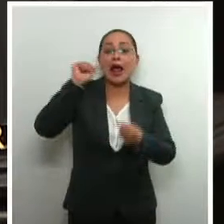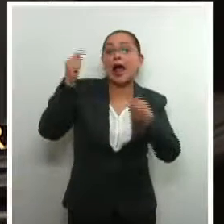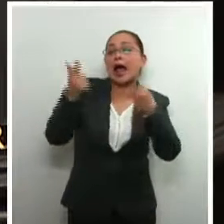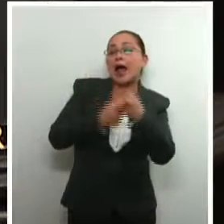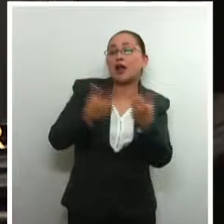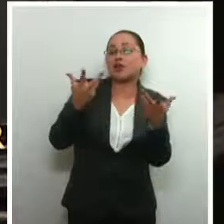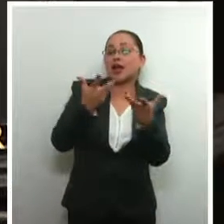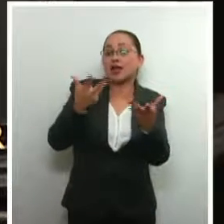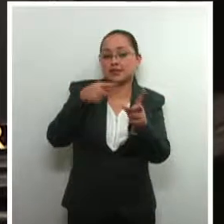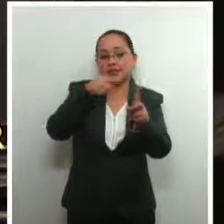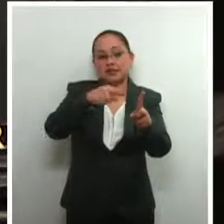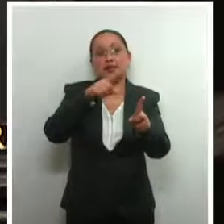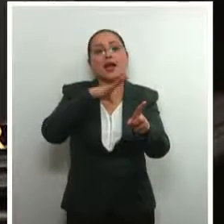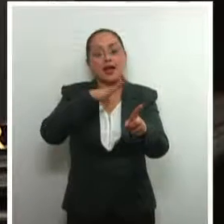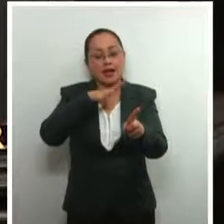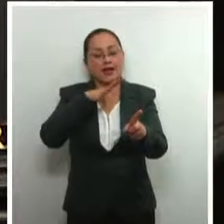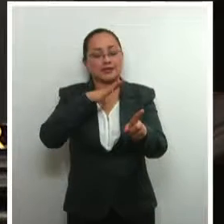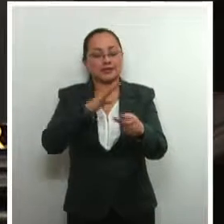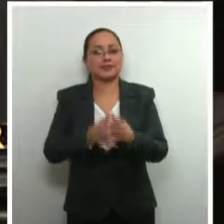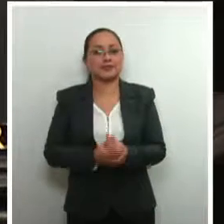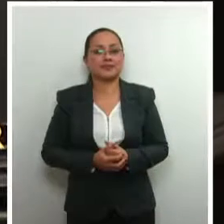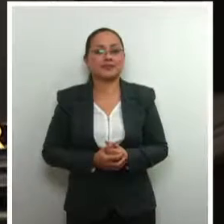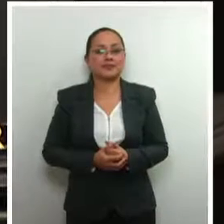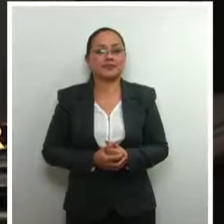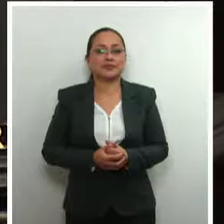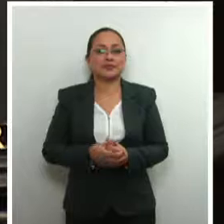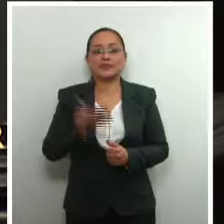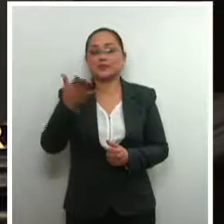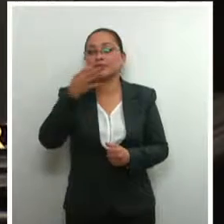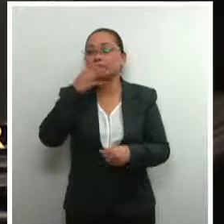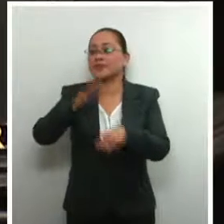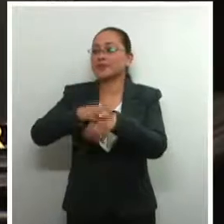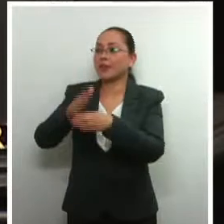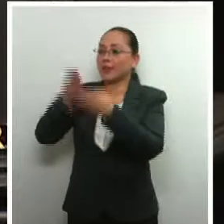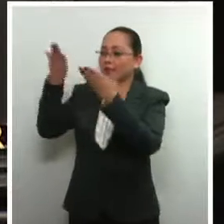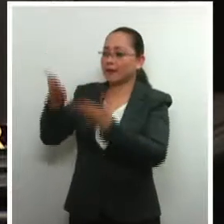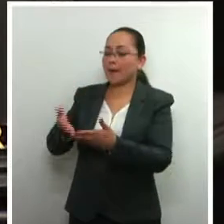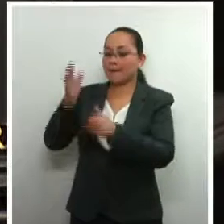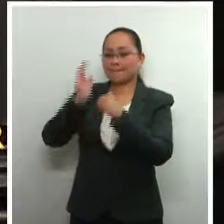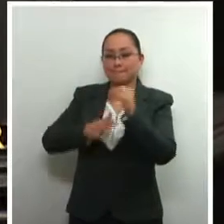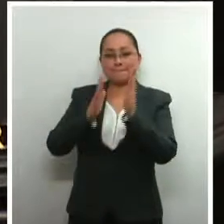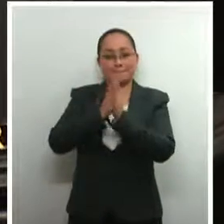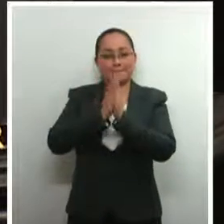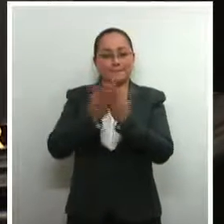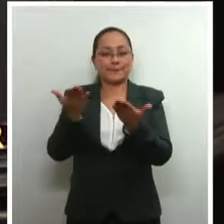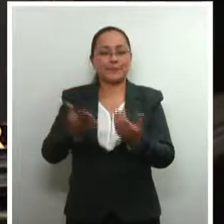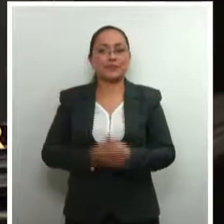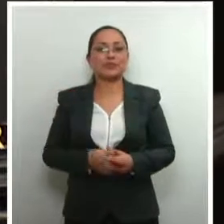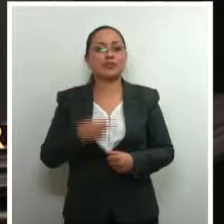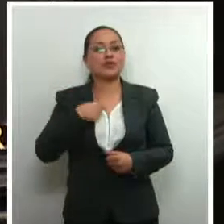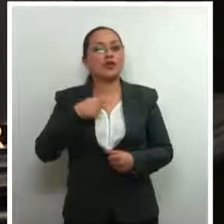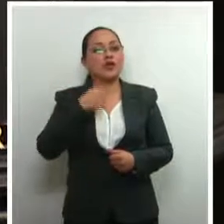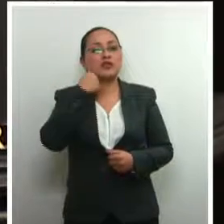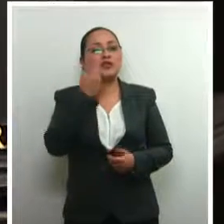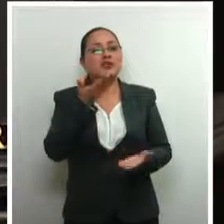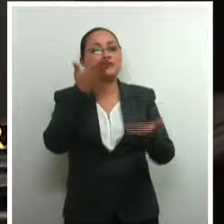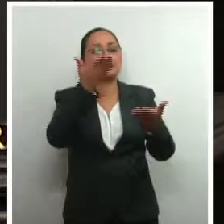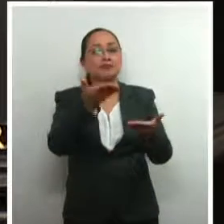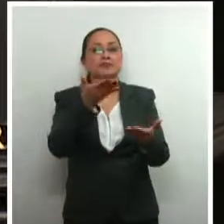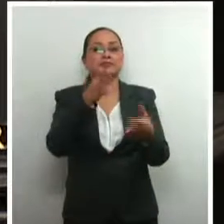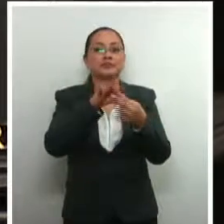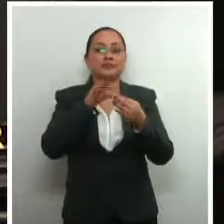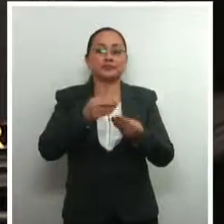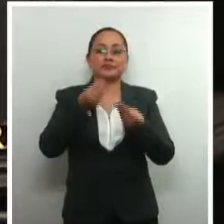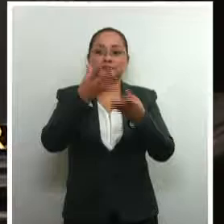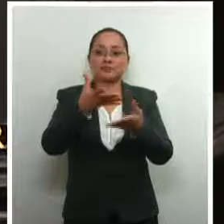algo más Silencio en la sala, que hacer. por favor, y le pido a la oradora termine Bueno, con su esto intervención. termino. Yo quisiera decir,